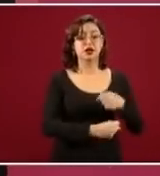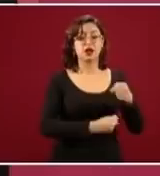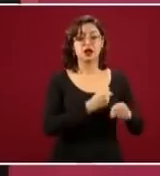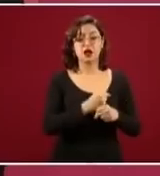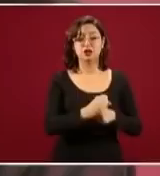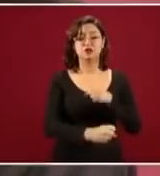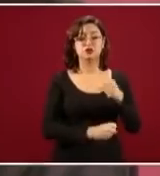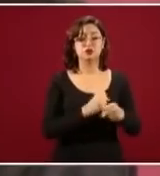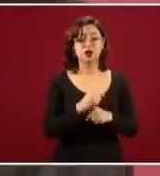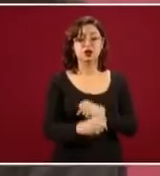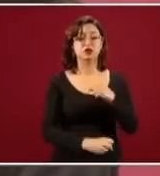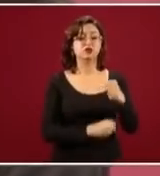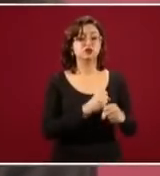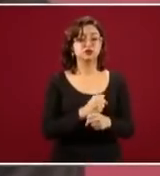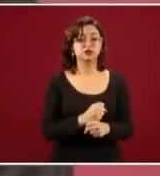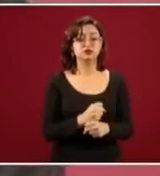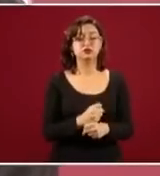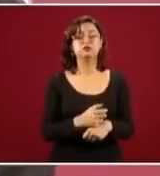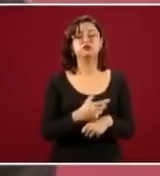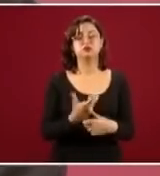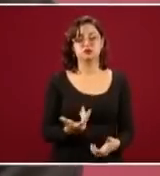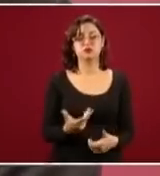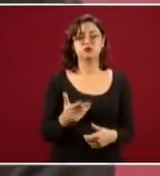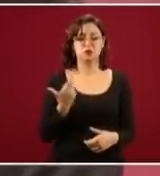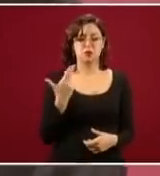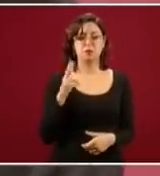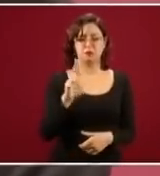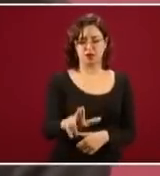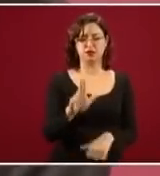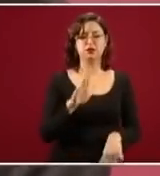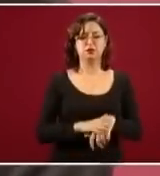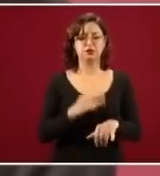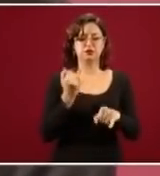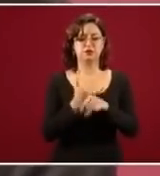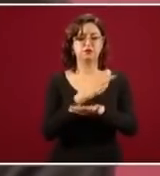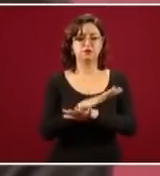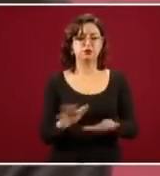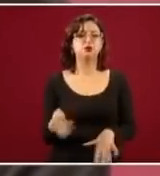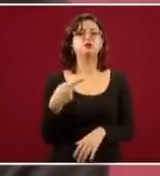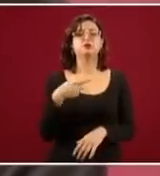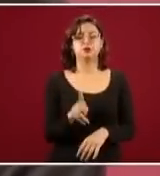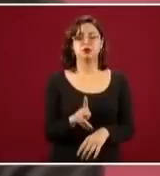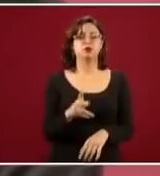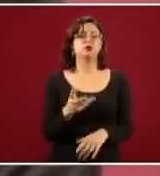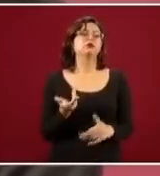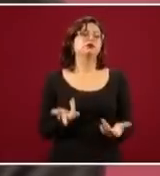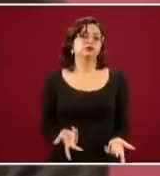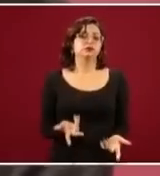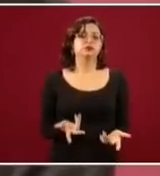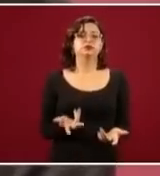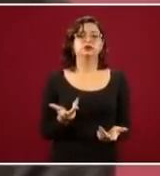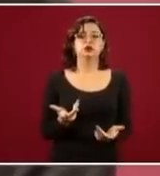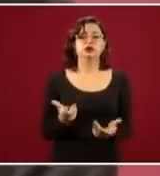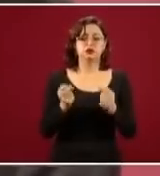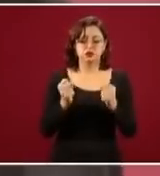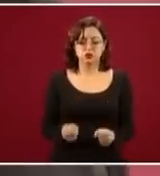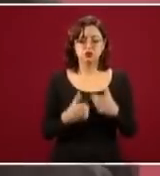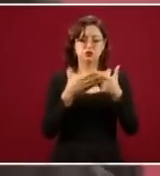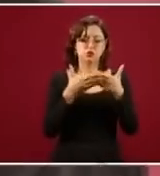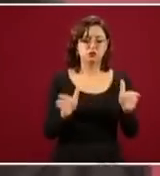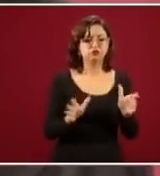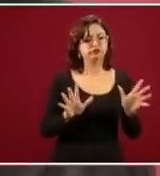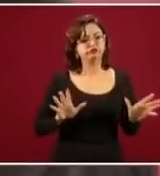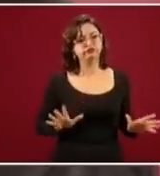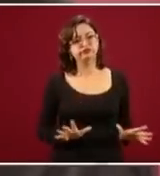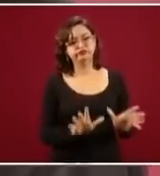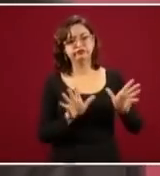años, ya comentaremos el próximo martes, es precisamente el modelo que estimuló el Seguro Popular,